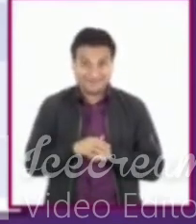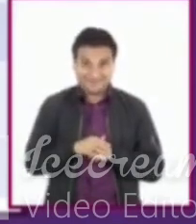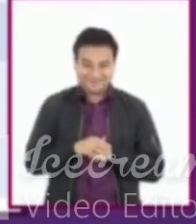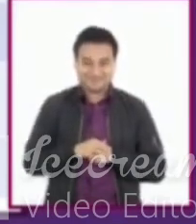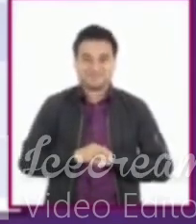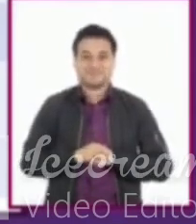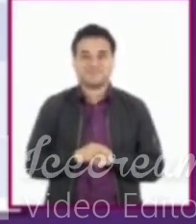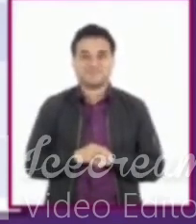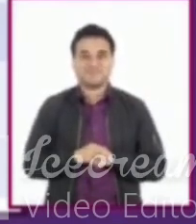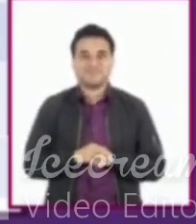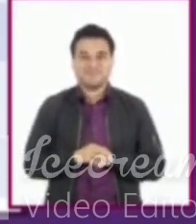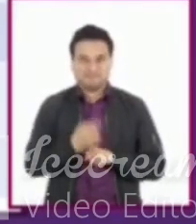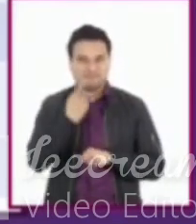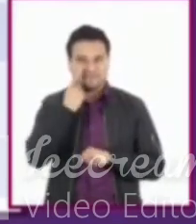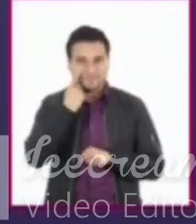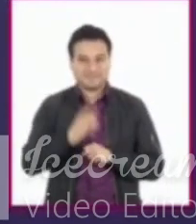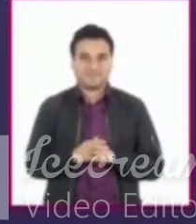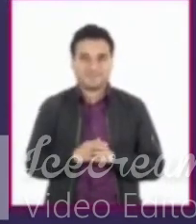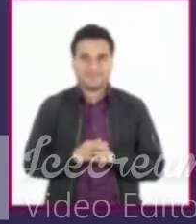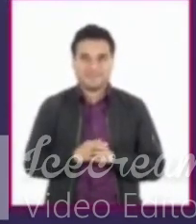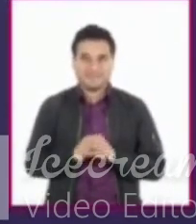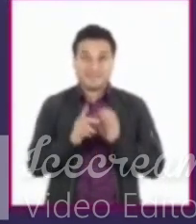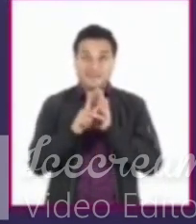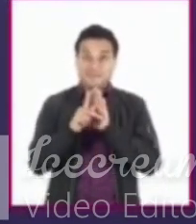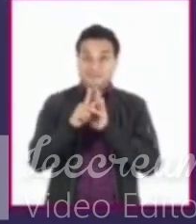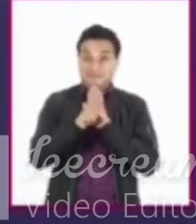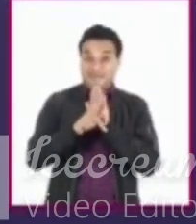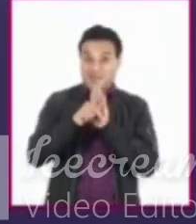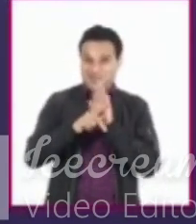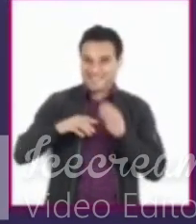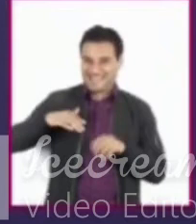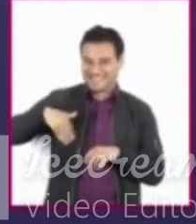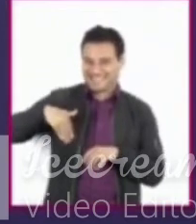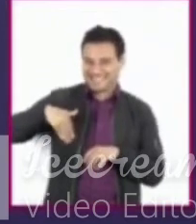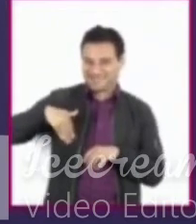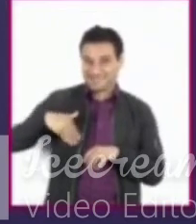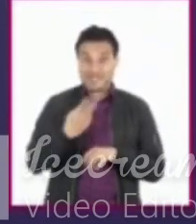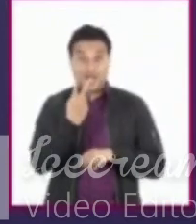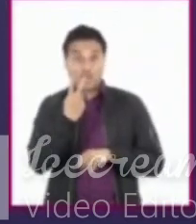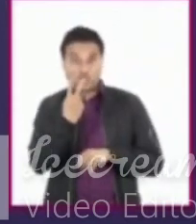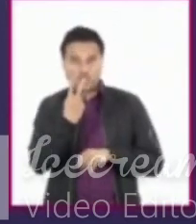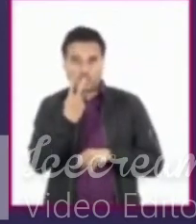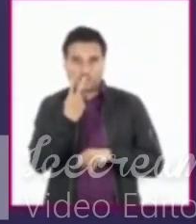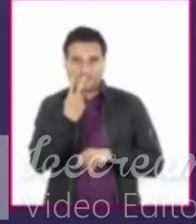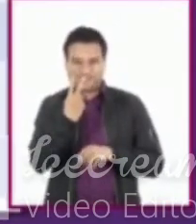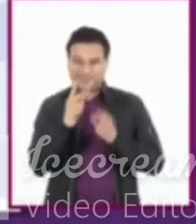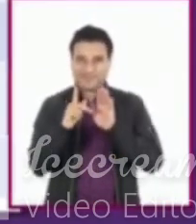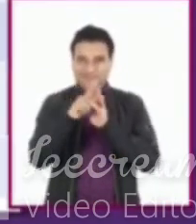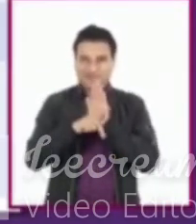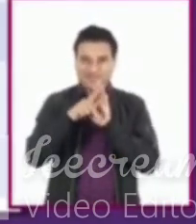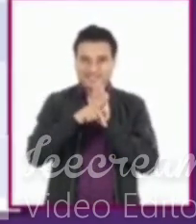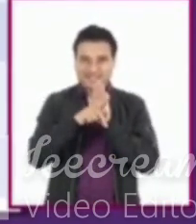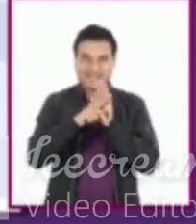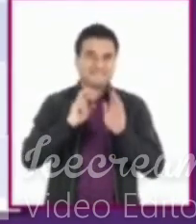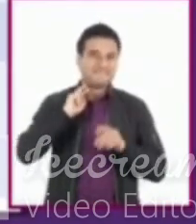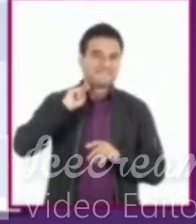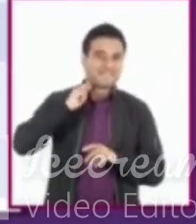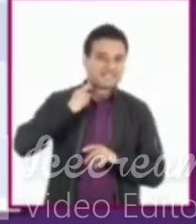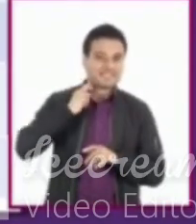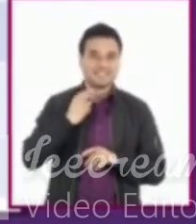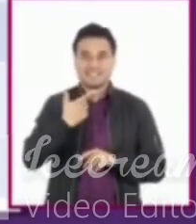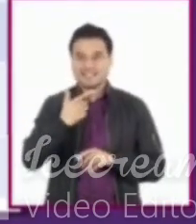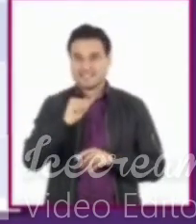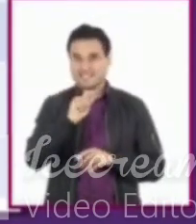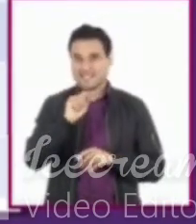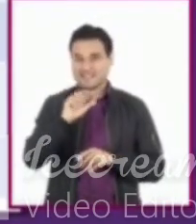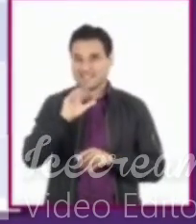presenta. En este caso, del fragmento del video que vimos acerca de las 2 películas a las que se hace referencia. Esta es la tabla de las